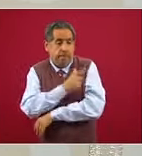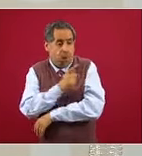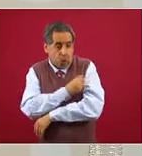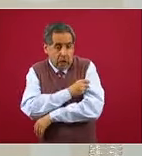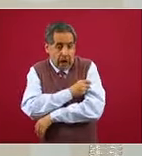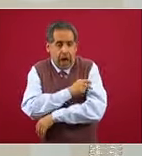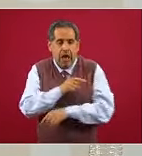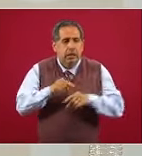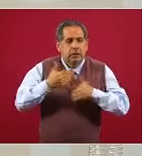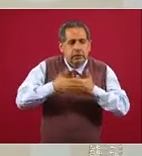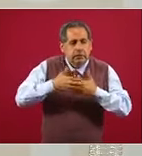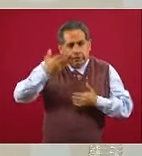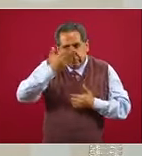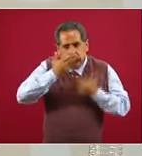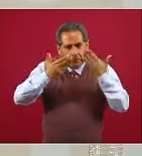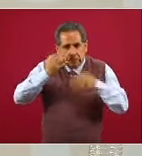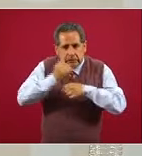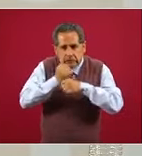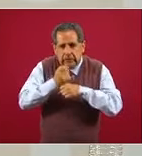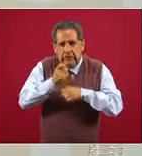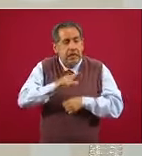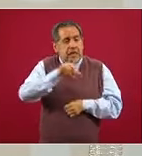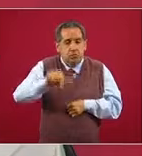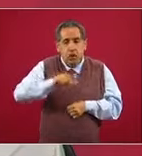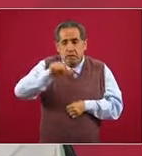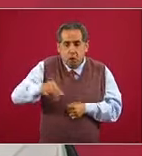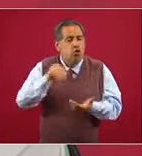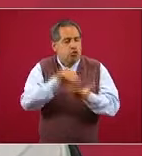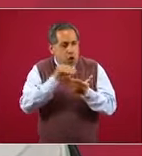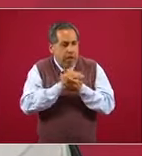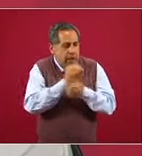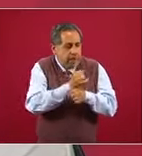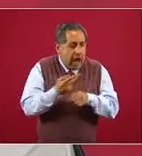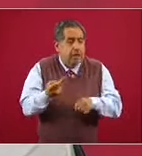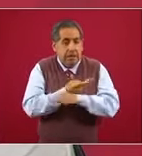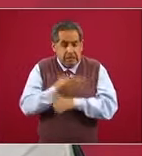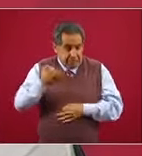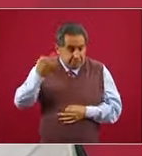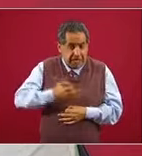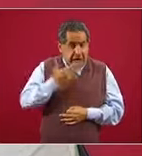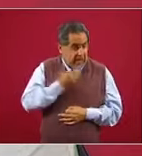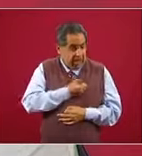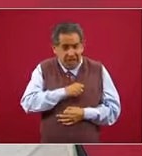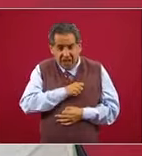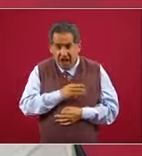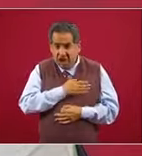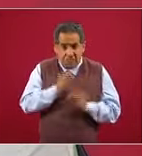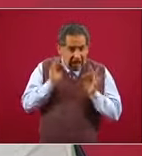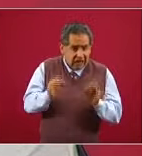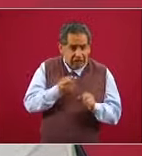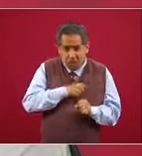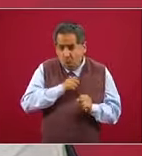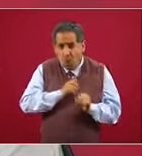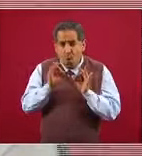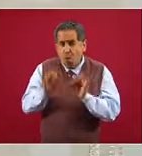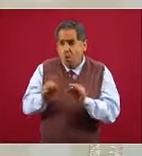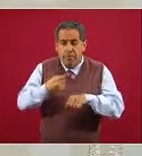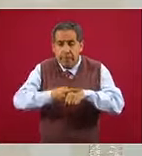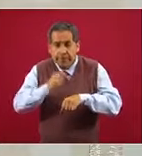estos estudios de postmercadeo para saber la efectividad, para estar seguros que la